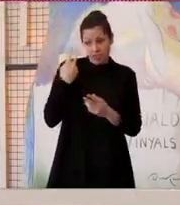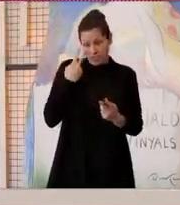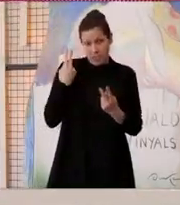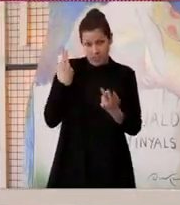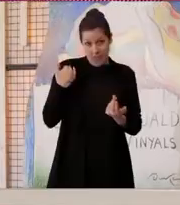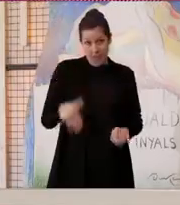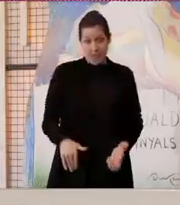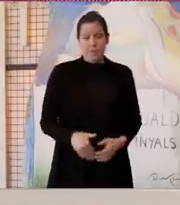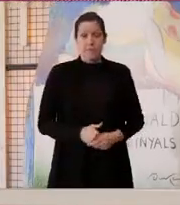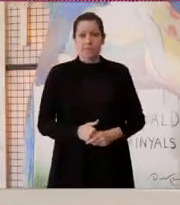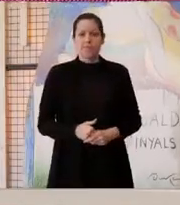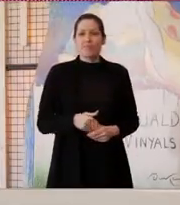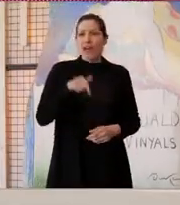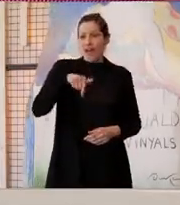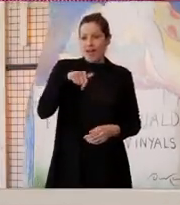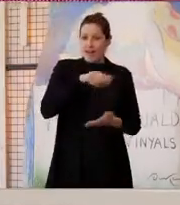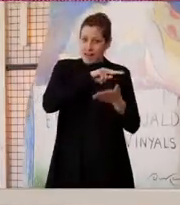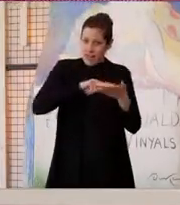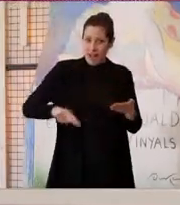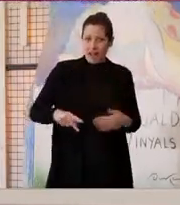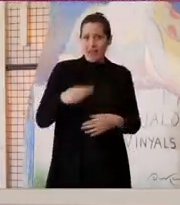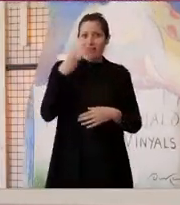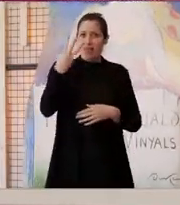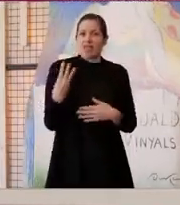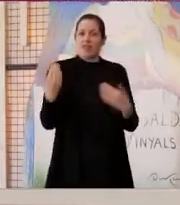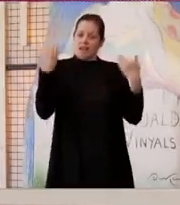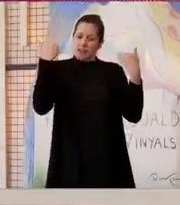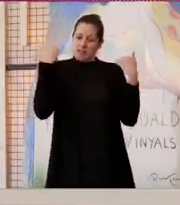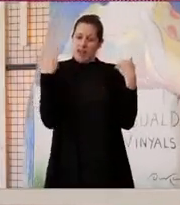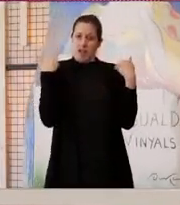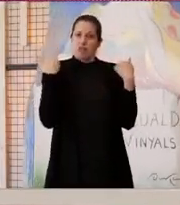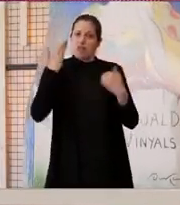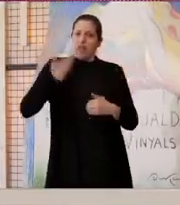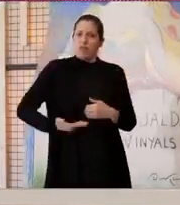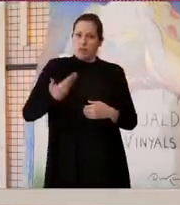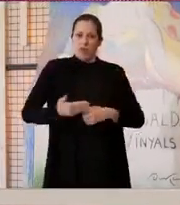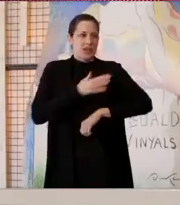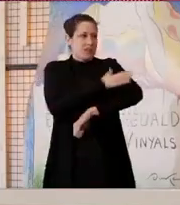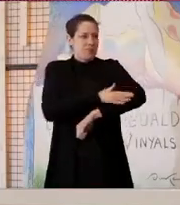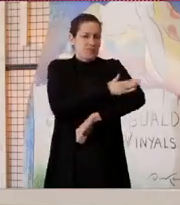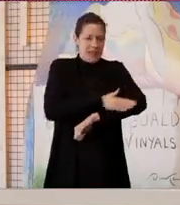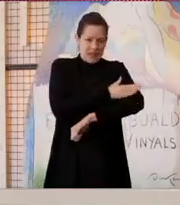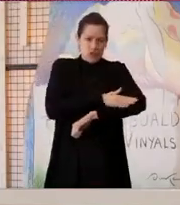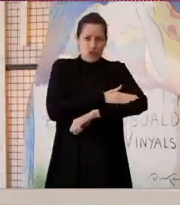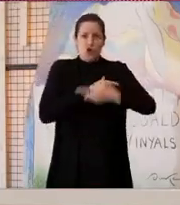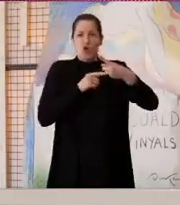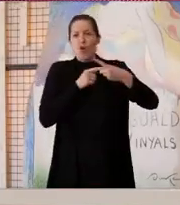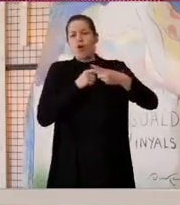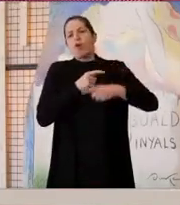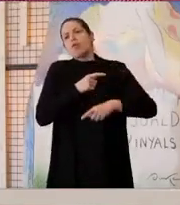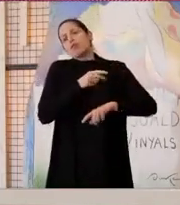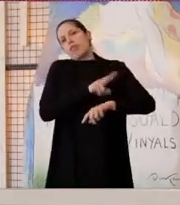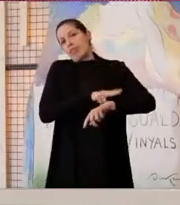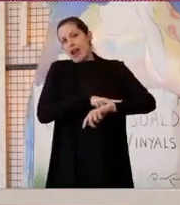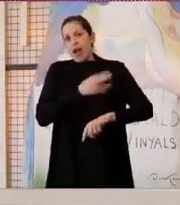nombrado a tres cargos muy importantes un ministro un delegado del gobierno y un miembro del Consejo de estado todos hombres